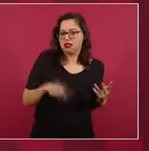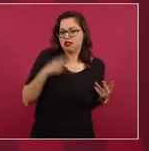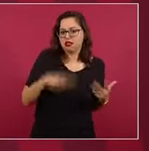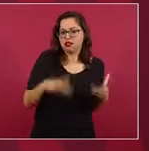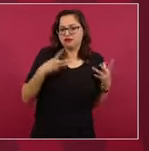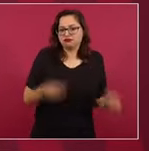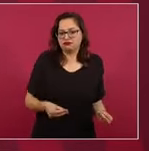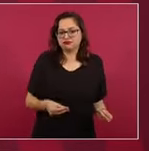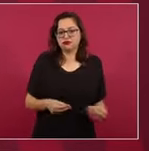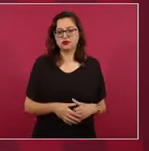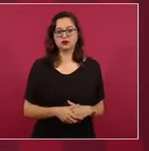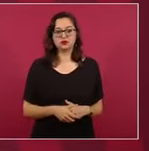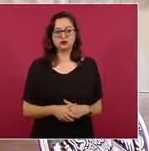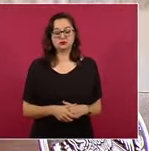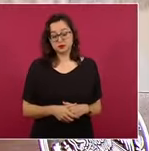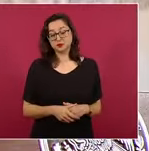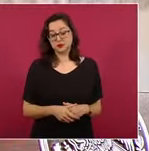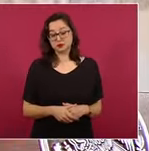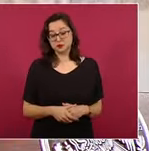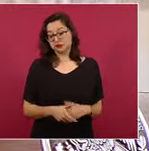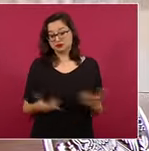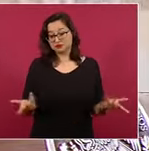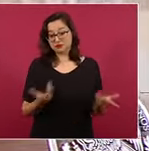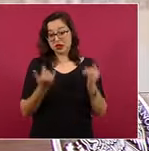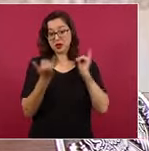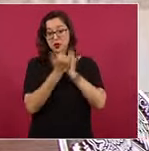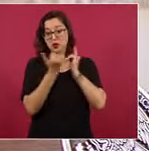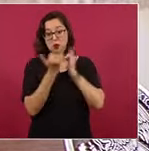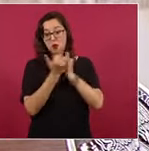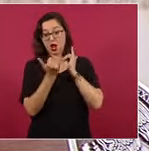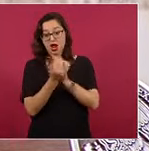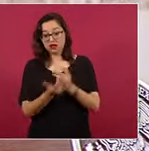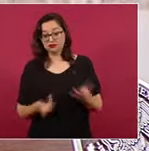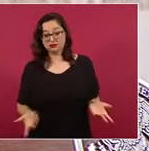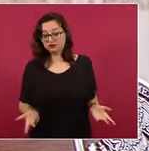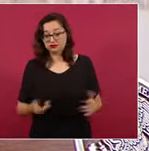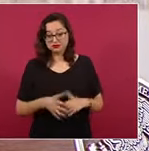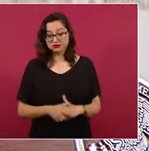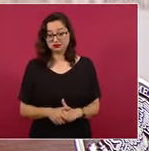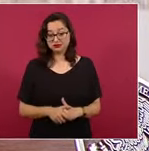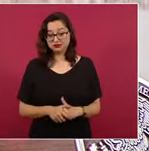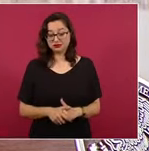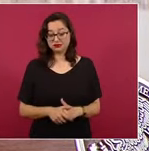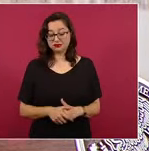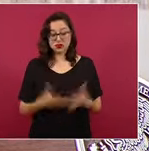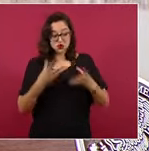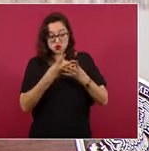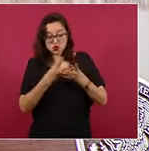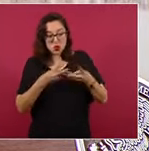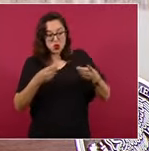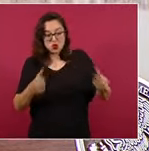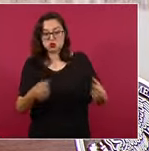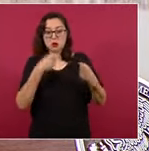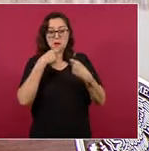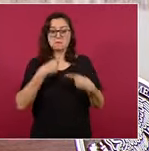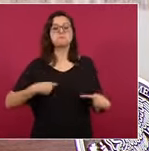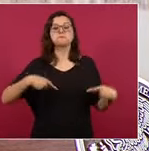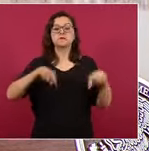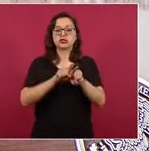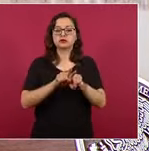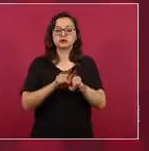Creo que todavía no llega a rebasar el número de amparos que presentaron en el Felipe